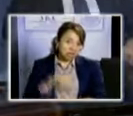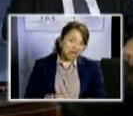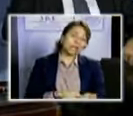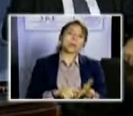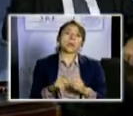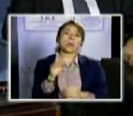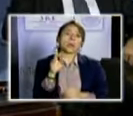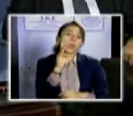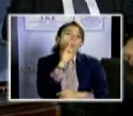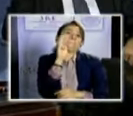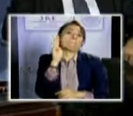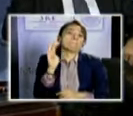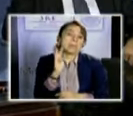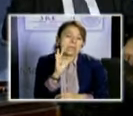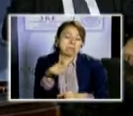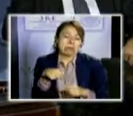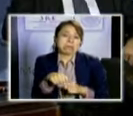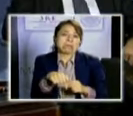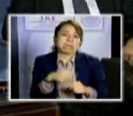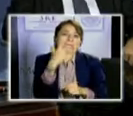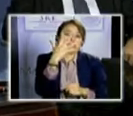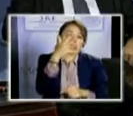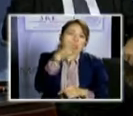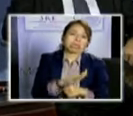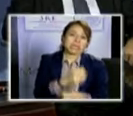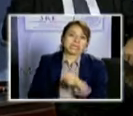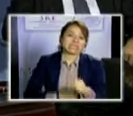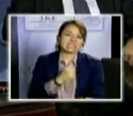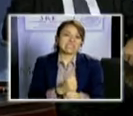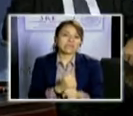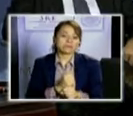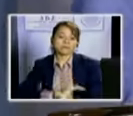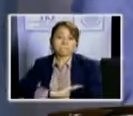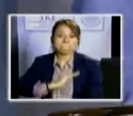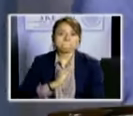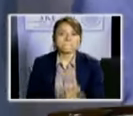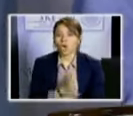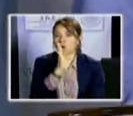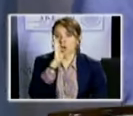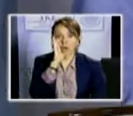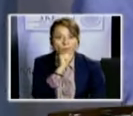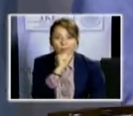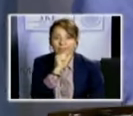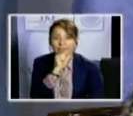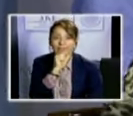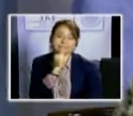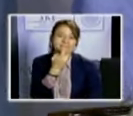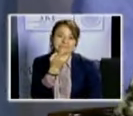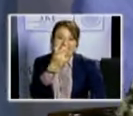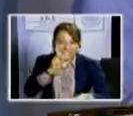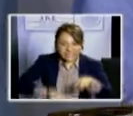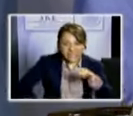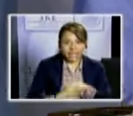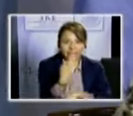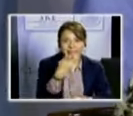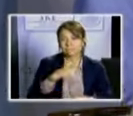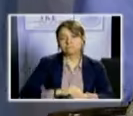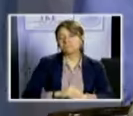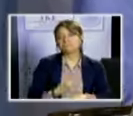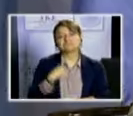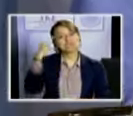Yo lo veo muy difícil que separe esas imágenes que acabas tú de presentar tú, de dos